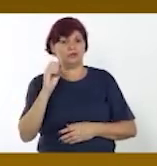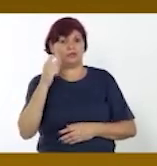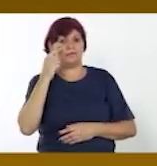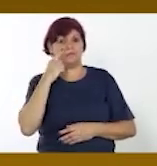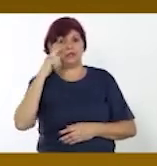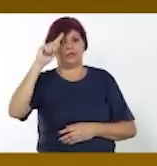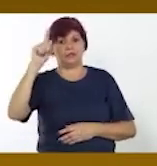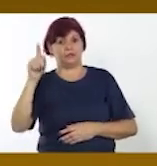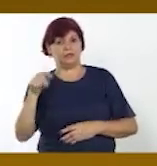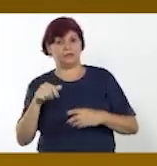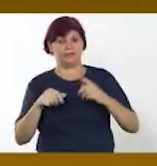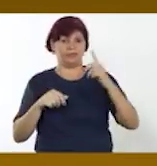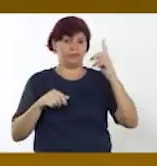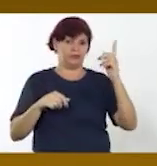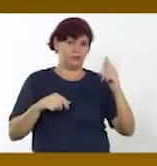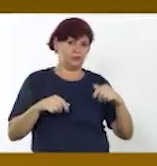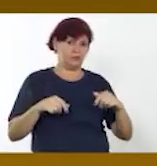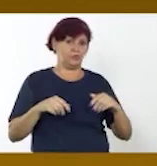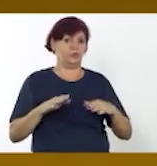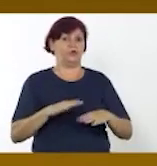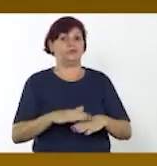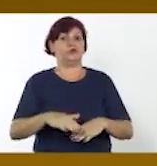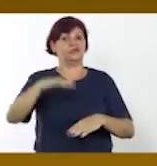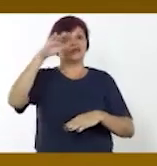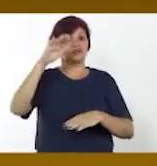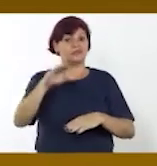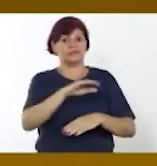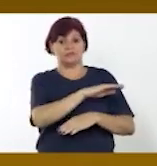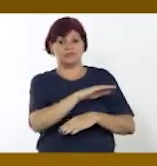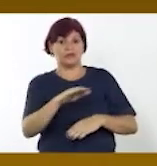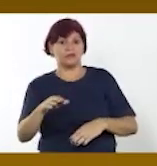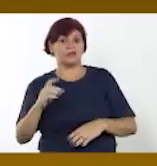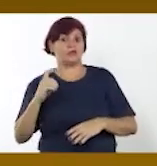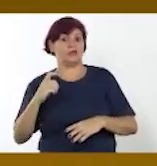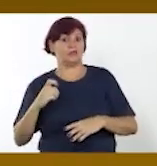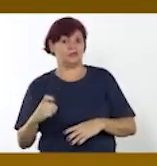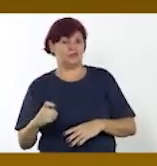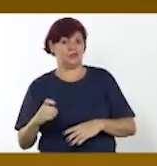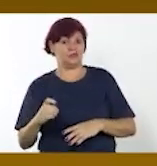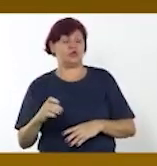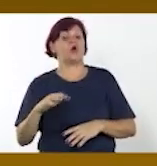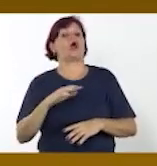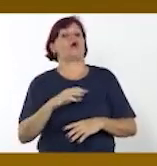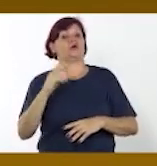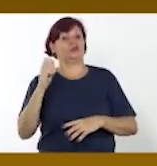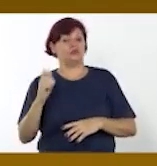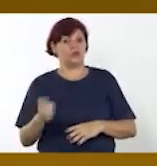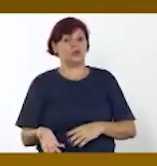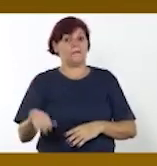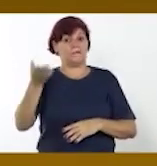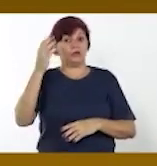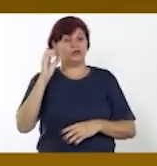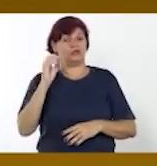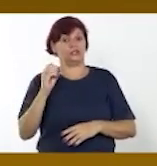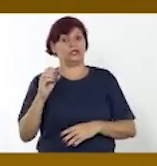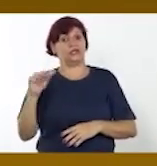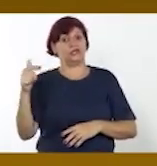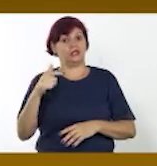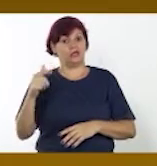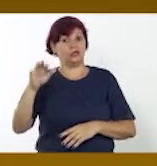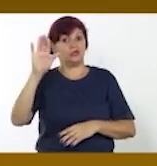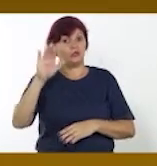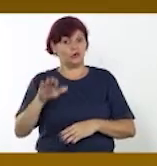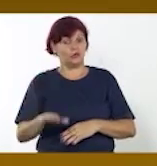0. Miren la porción de curva por encima del eje de las x cuando x es mayor que 0. Y